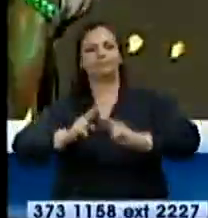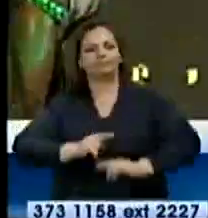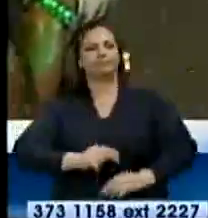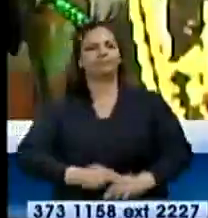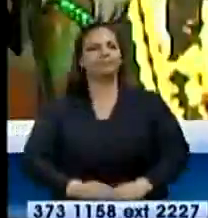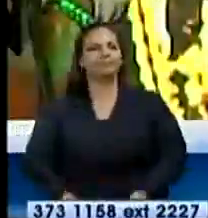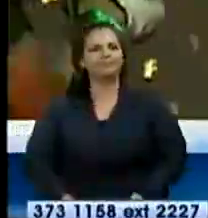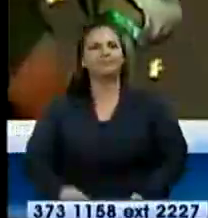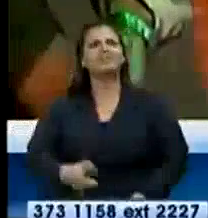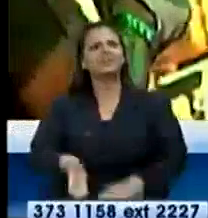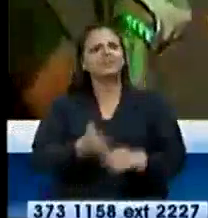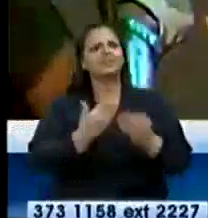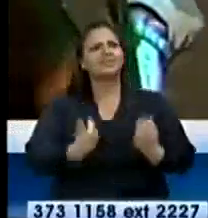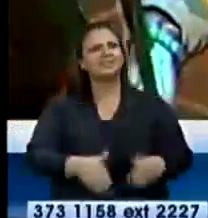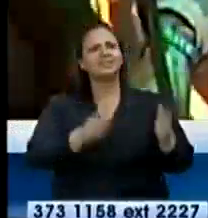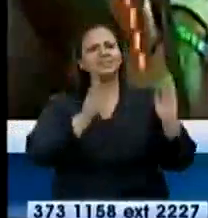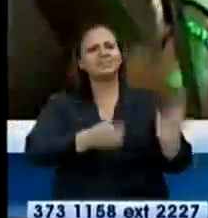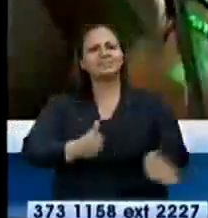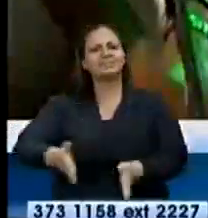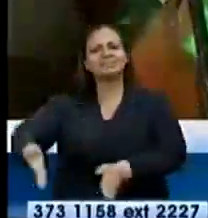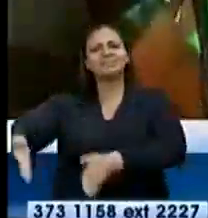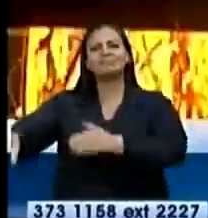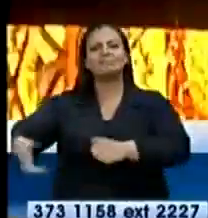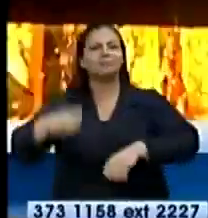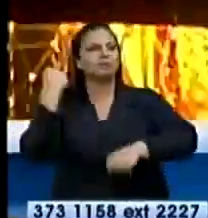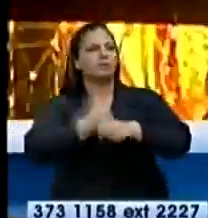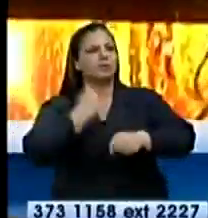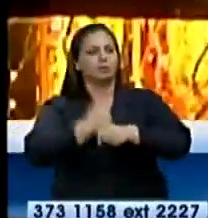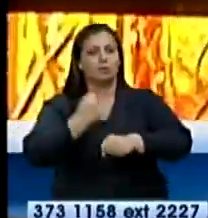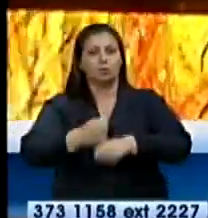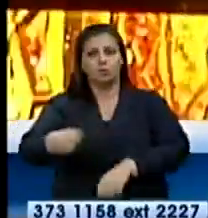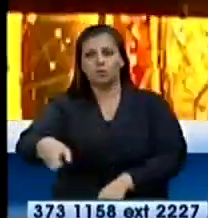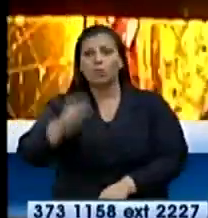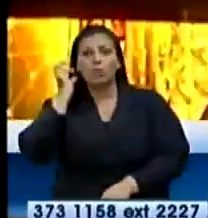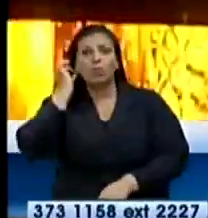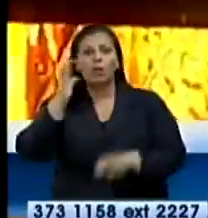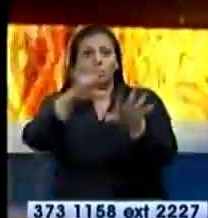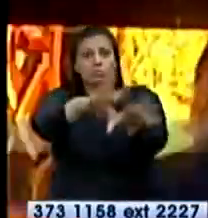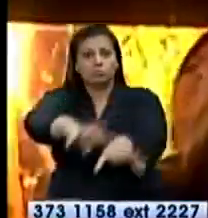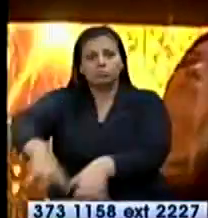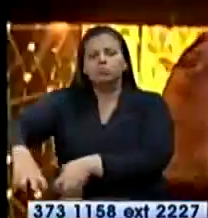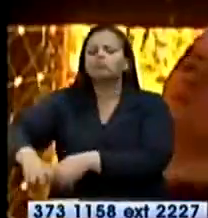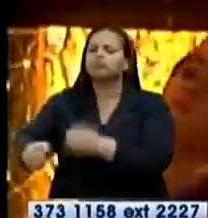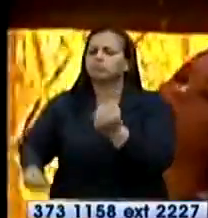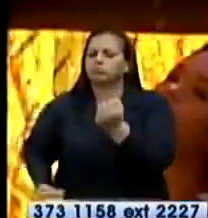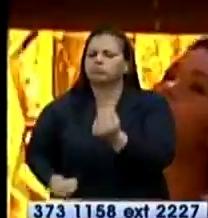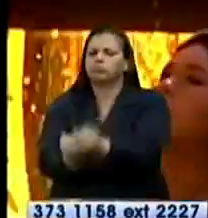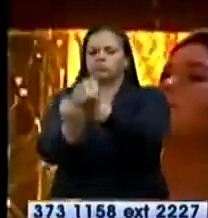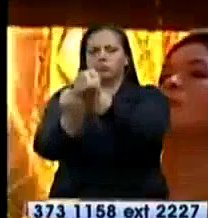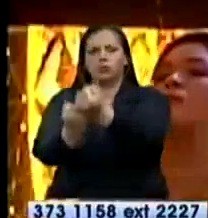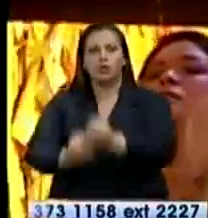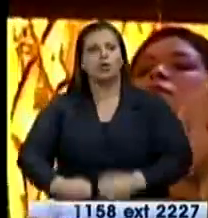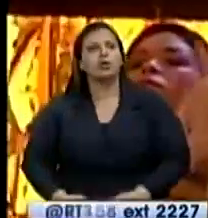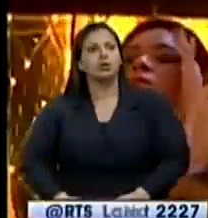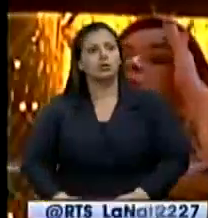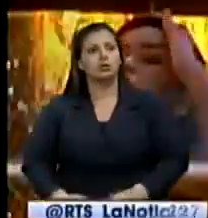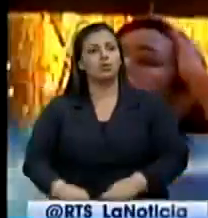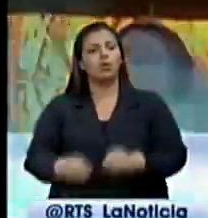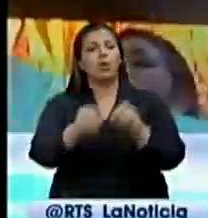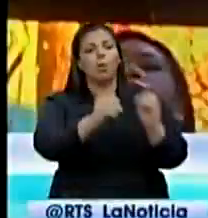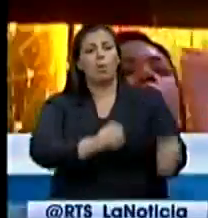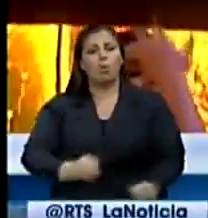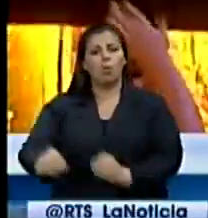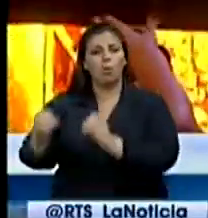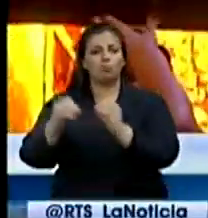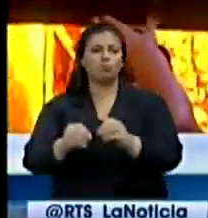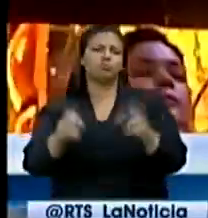Miss Ecuador, para la sociedad. Es apoyar a las mujeres en el ámbito de la agricultura, también trabajar con organizaciones con las que ya trabaja Miss Ecuador,